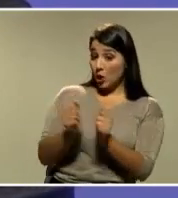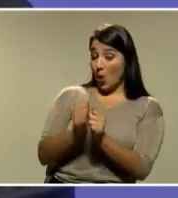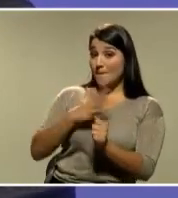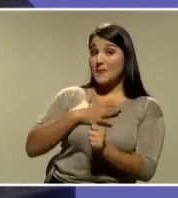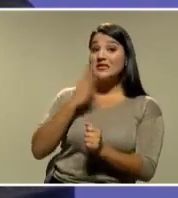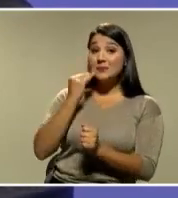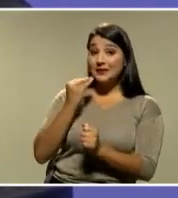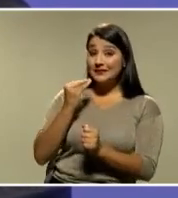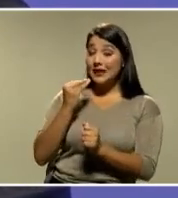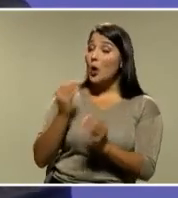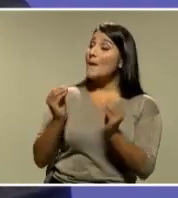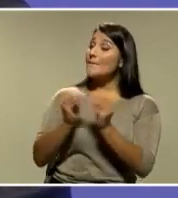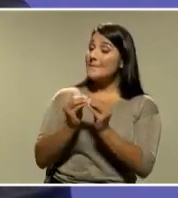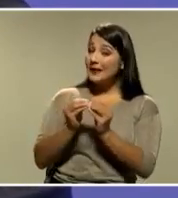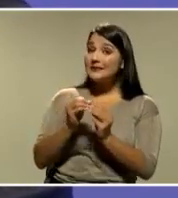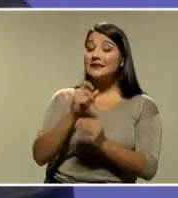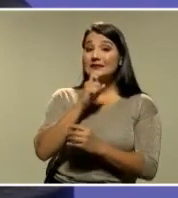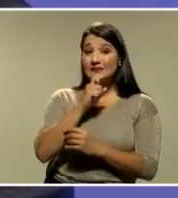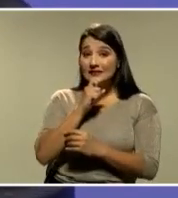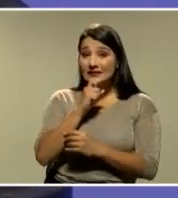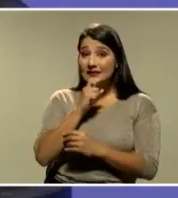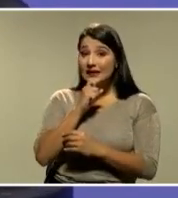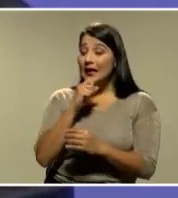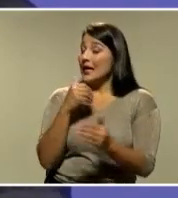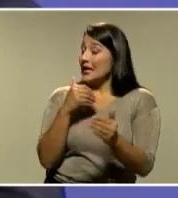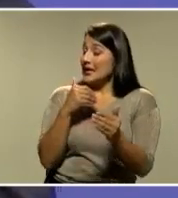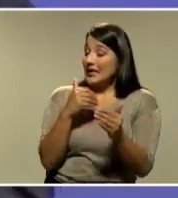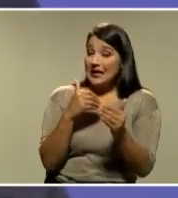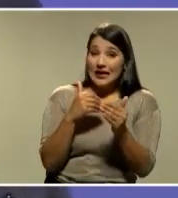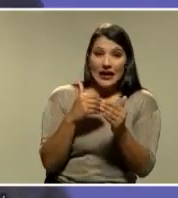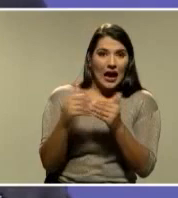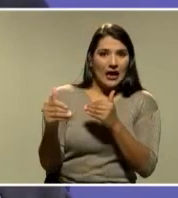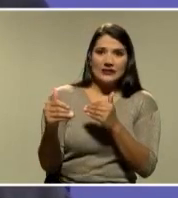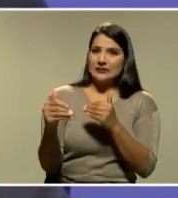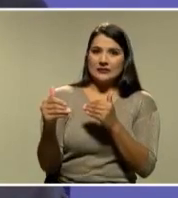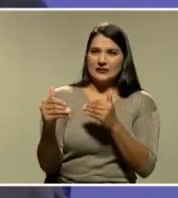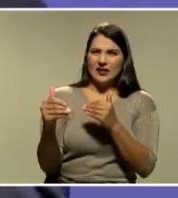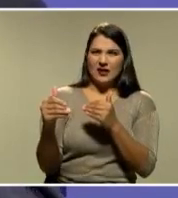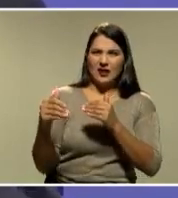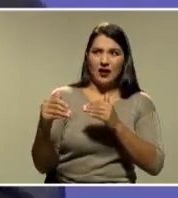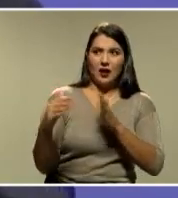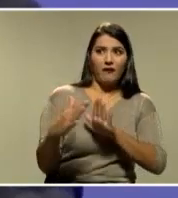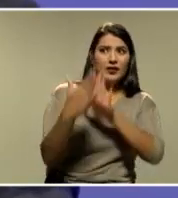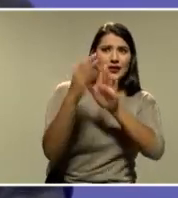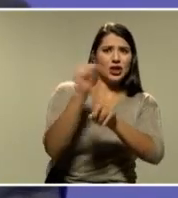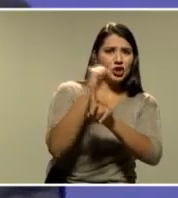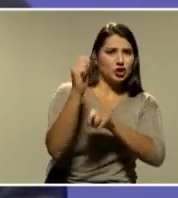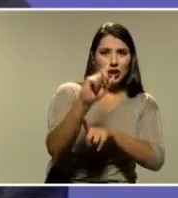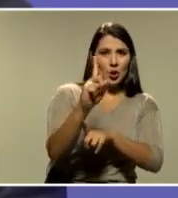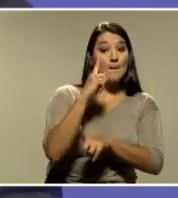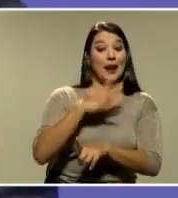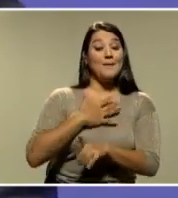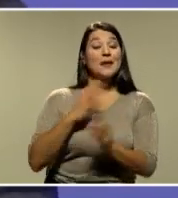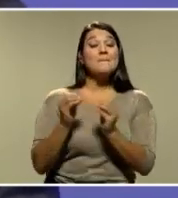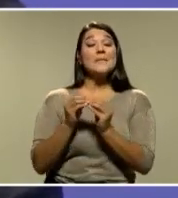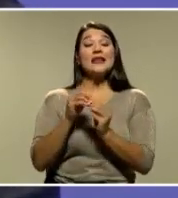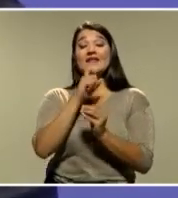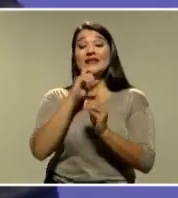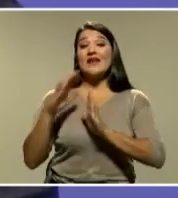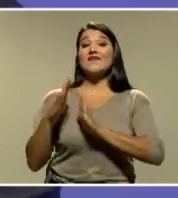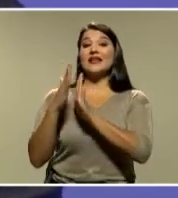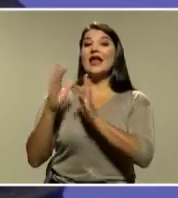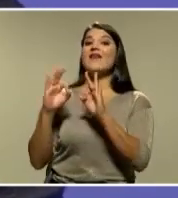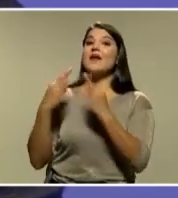que una de las cosas más difíciles, casi que más que frente a ese monstruo que es la sociedad, es la familia, para una persona que